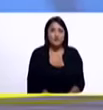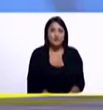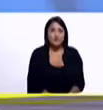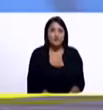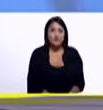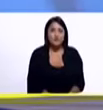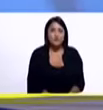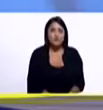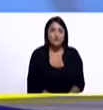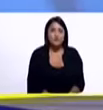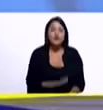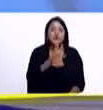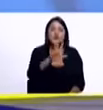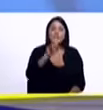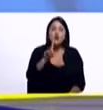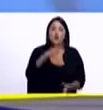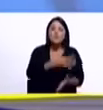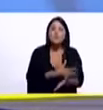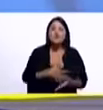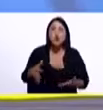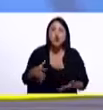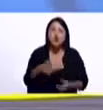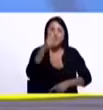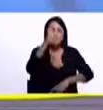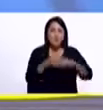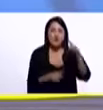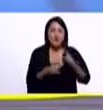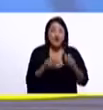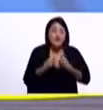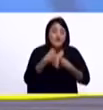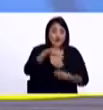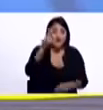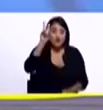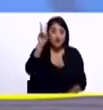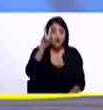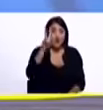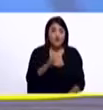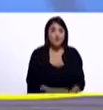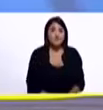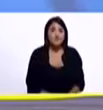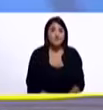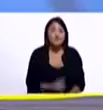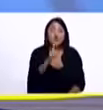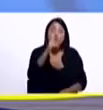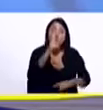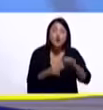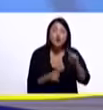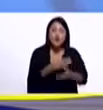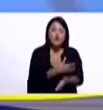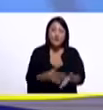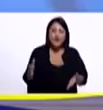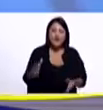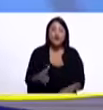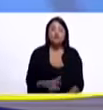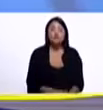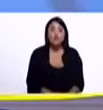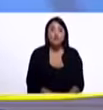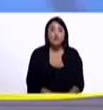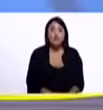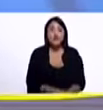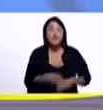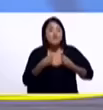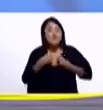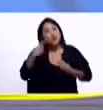con los 31 millones y medio que viven en Venezuela y con el 1,5 millón de venezolanos que aún permanecen